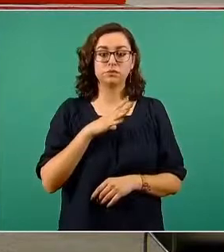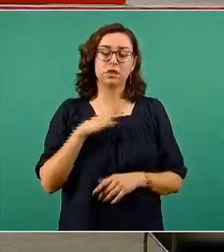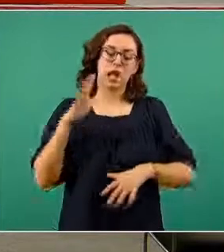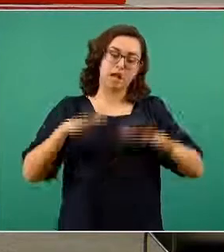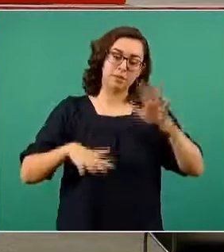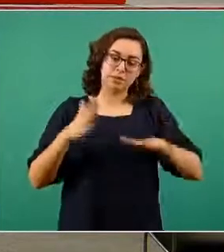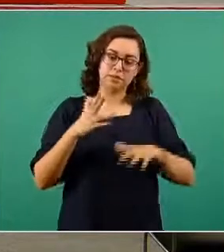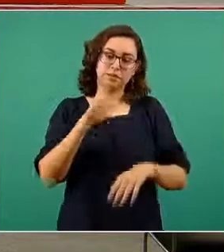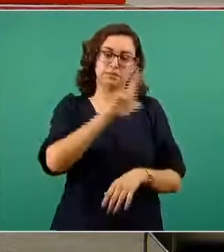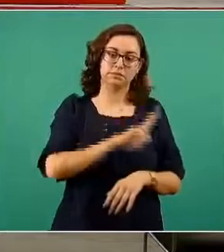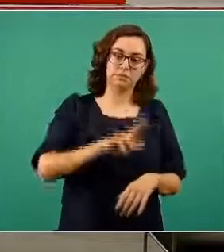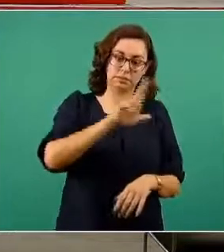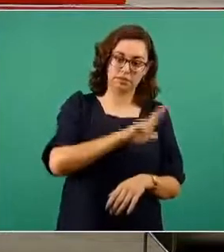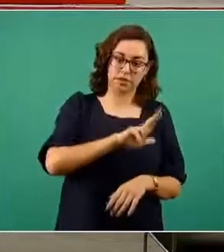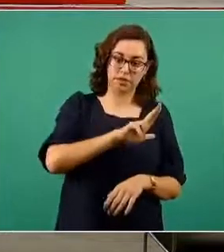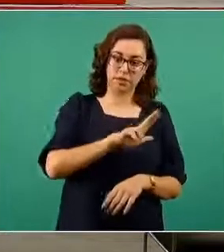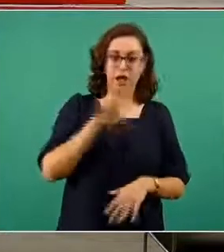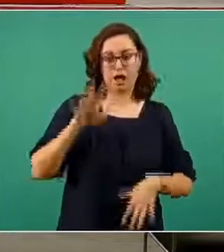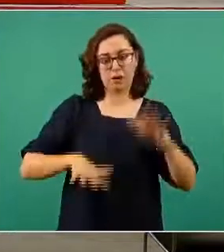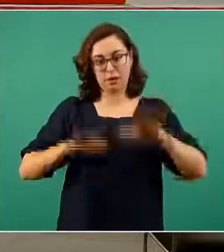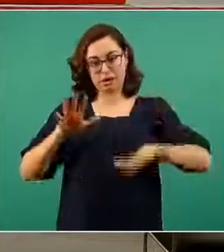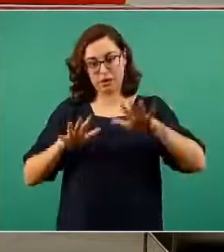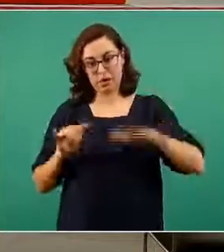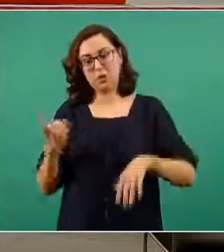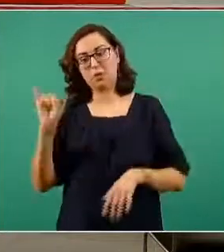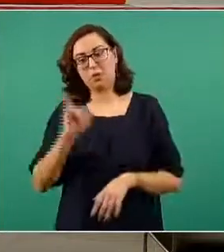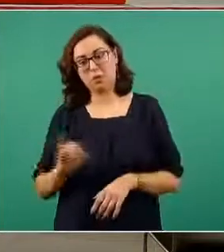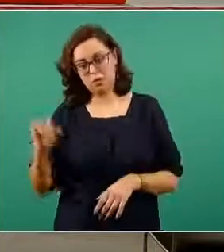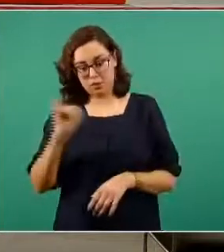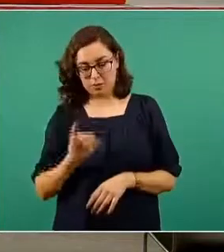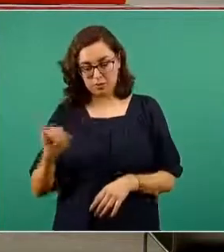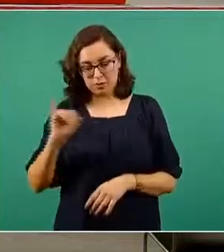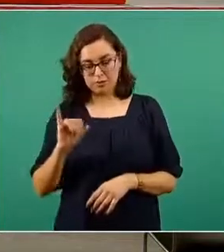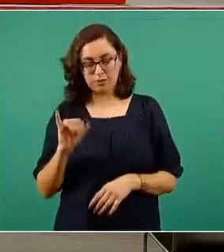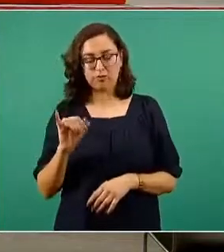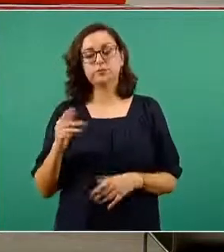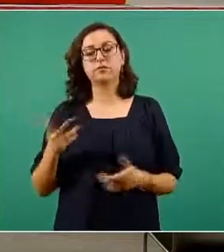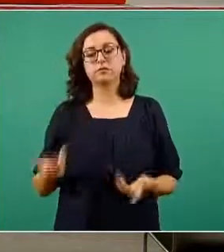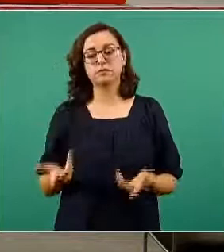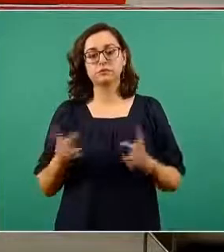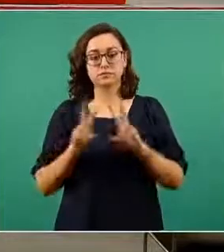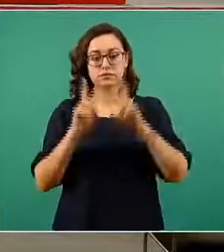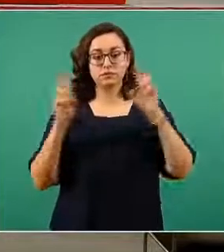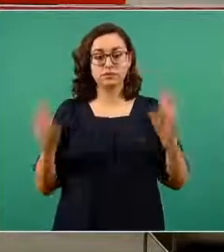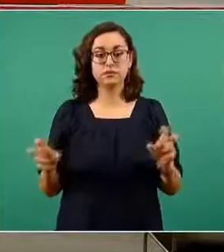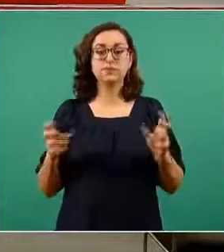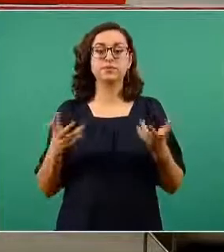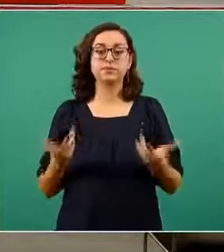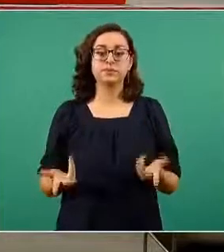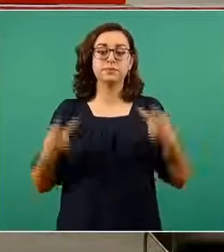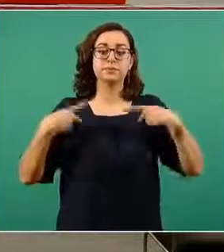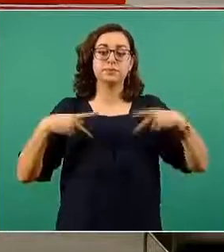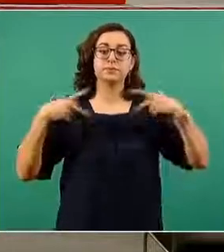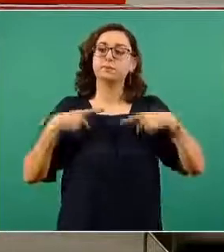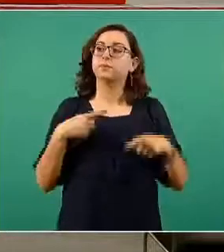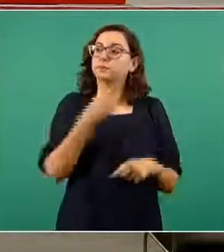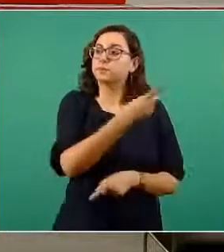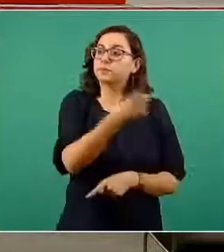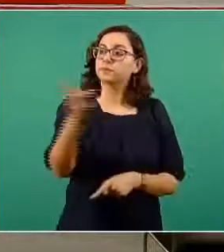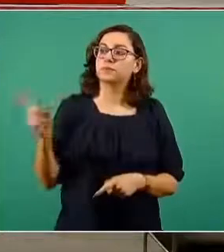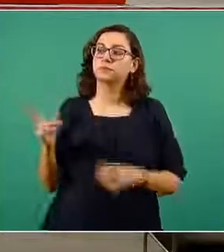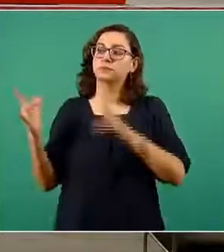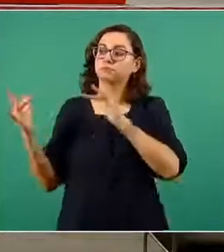días martes, en otras semanas lo hacemos los días jueves, que es este apartado que damos también para